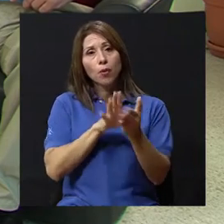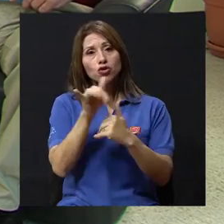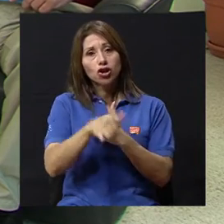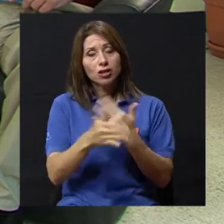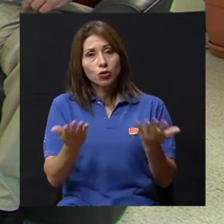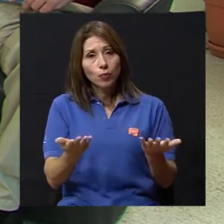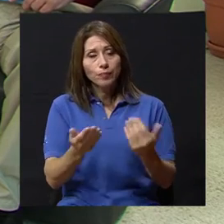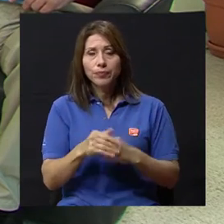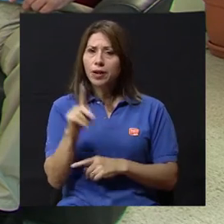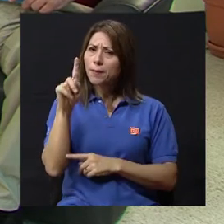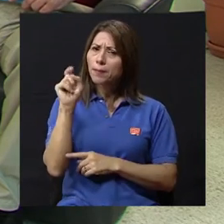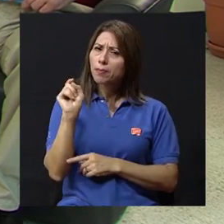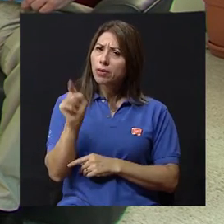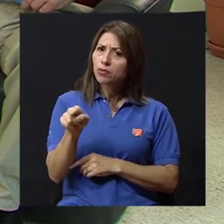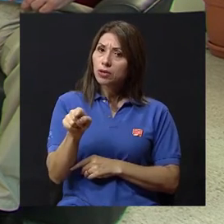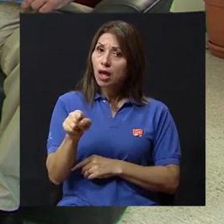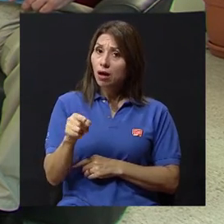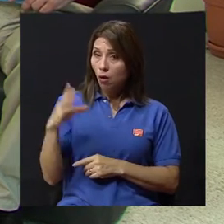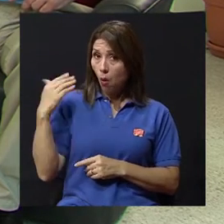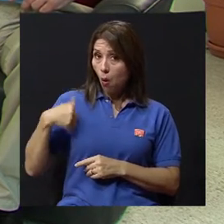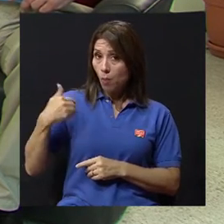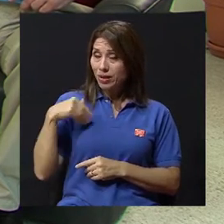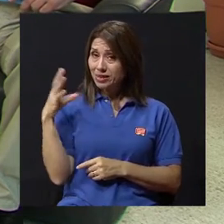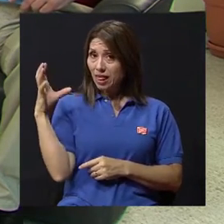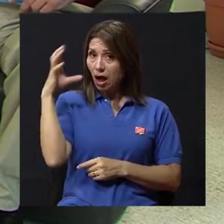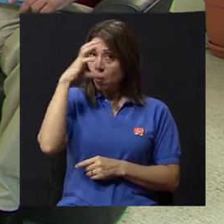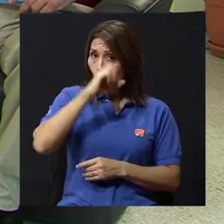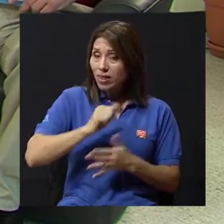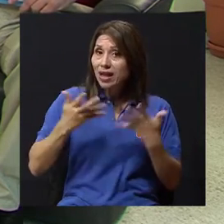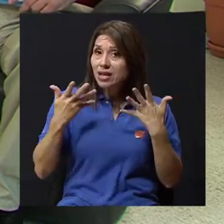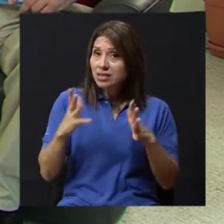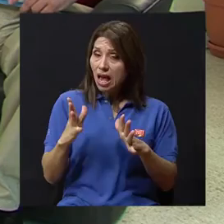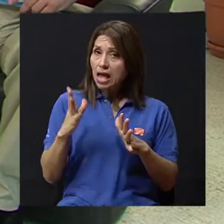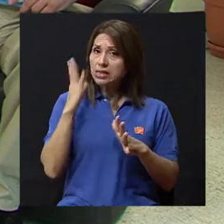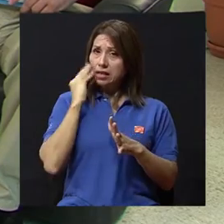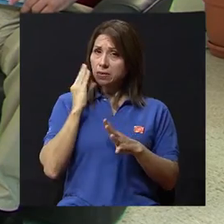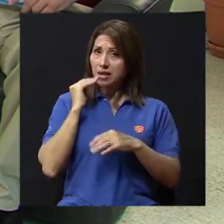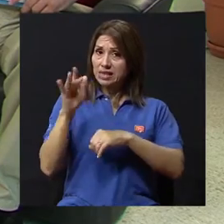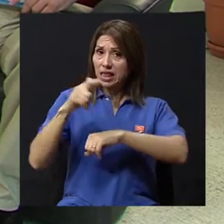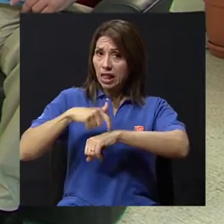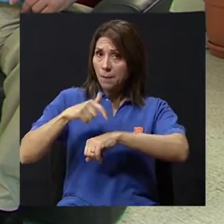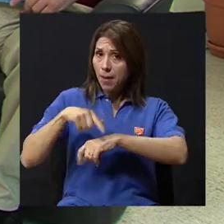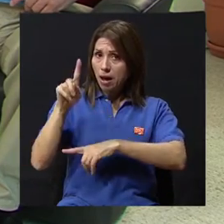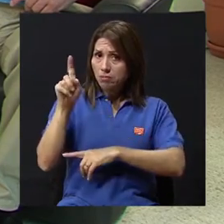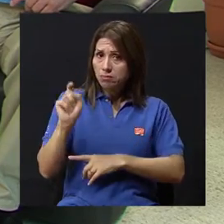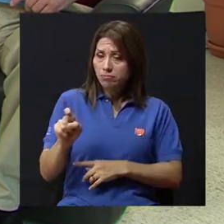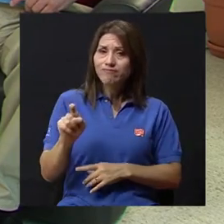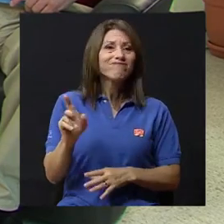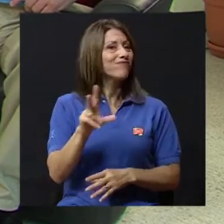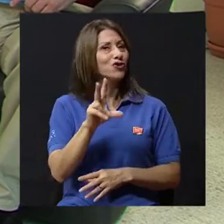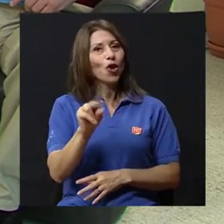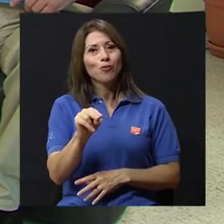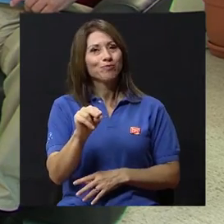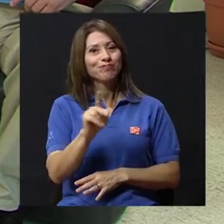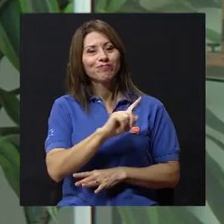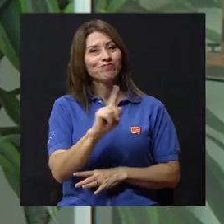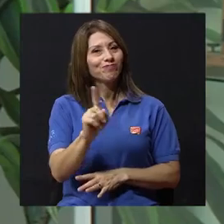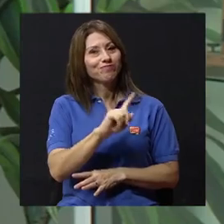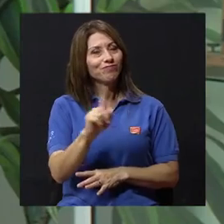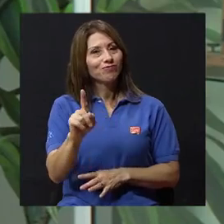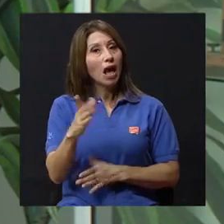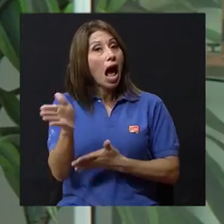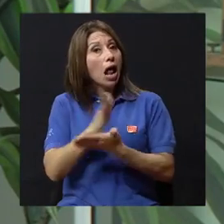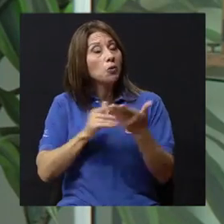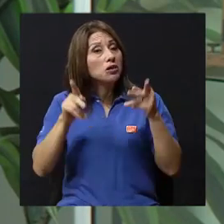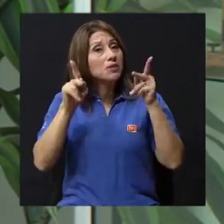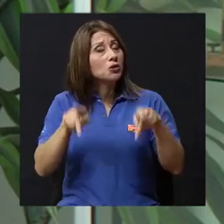Álvaro, una consulta, ¿se enteran los hombres de que están en esta etapa? No, es desconocido, ¿verdad? Algunos ni